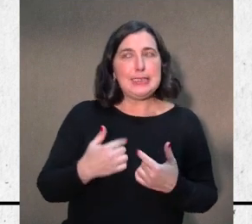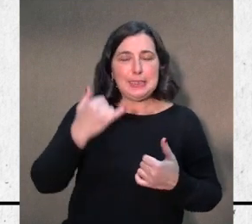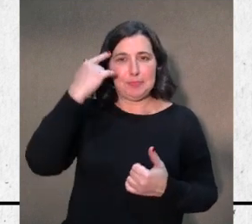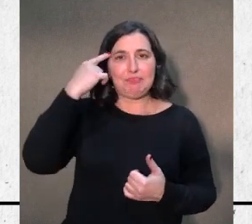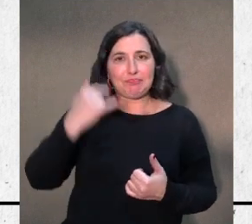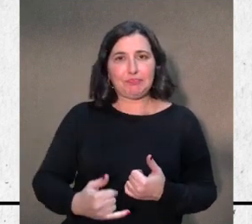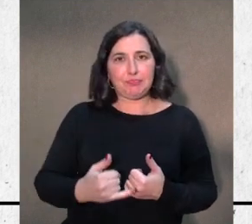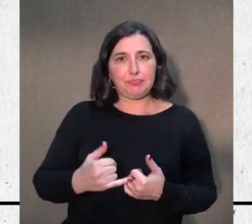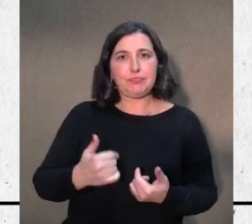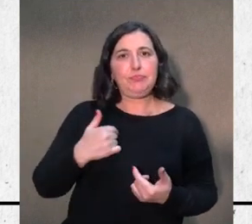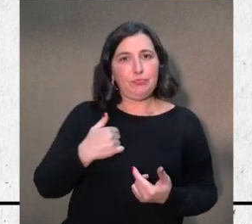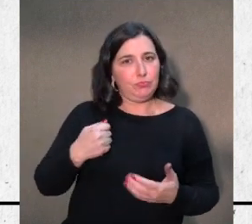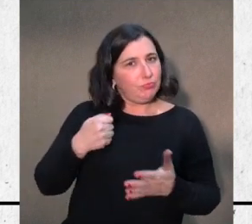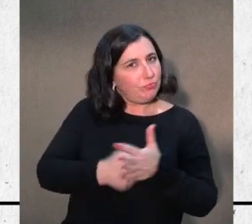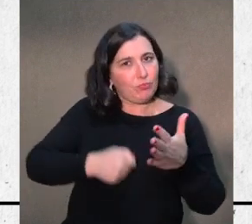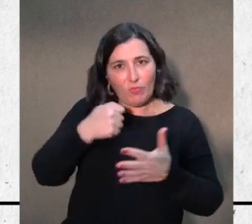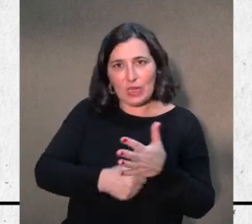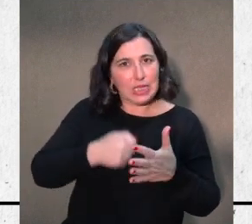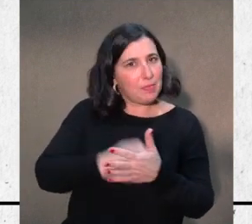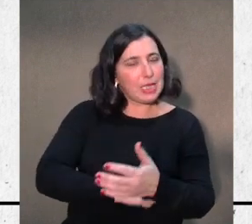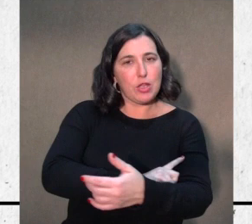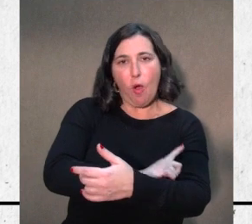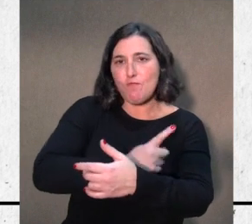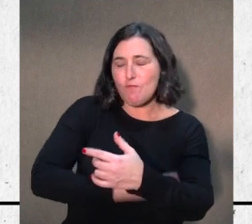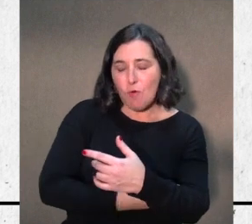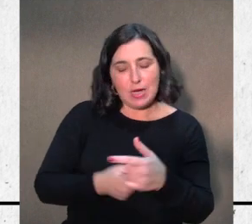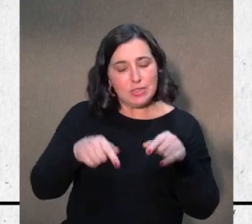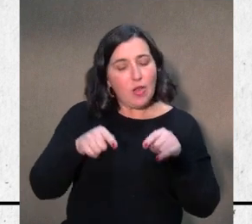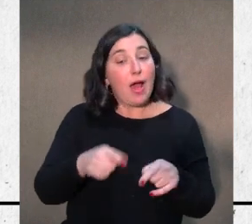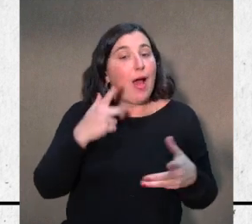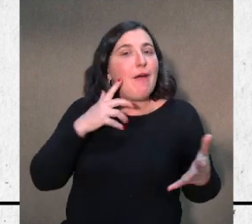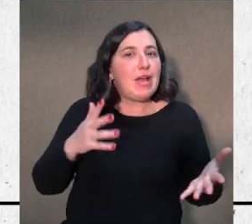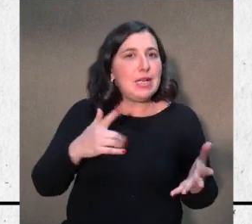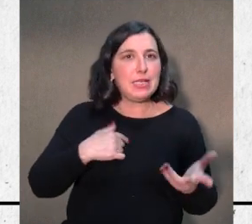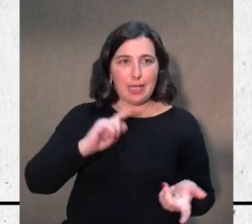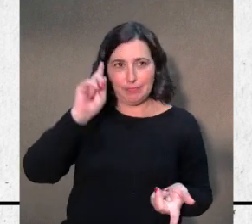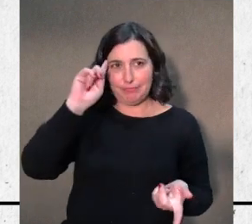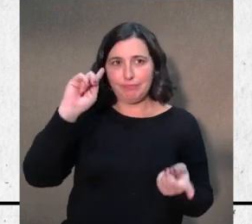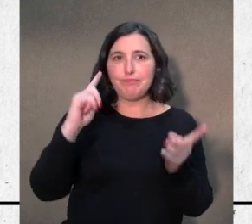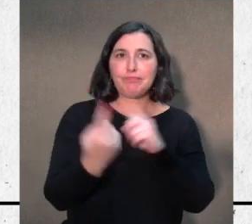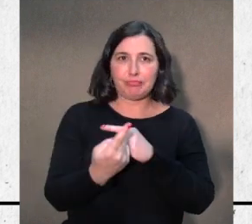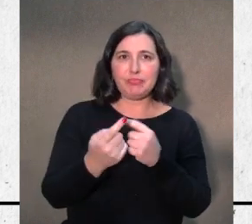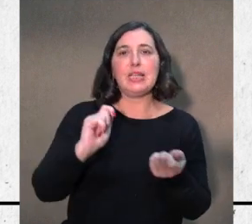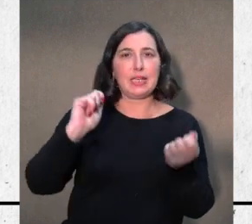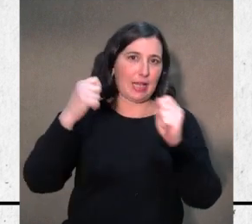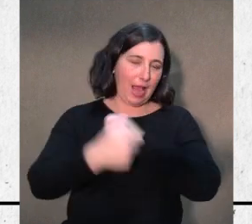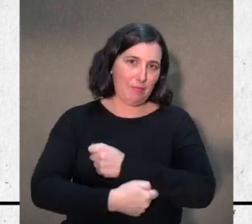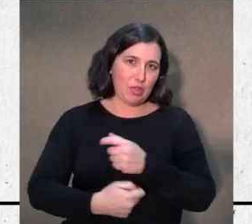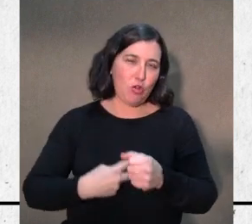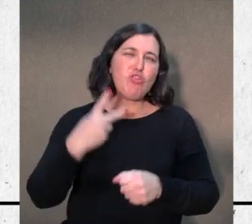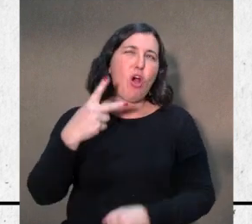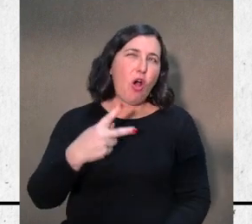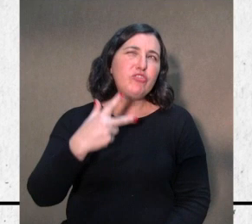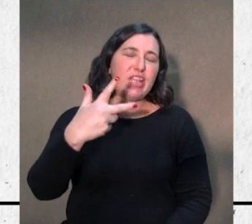bueno, fue como que hice un clic, pero eso será a los 2-3 años de haberme encontrado con el instrumento,